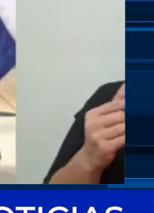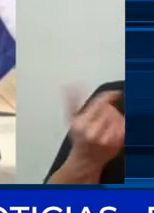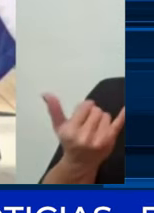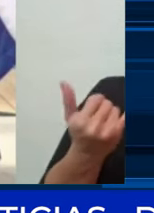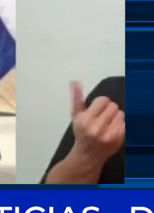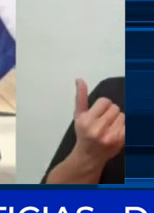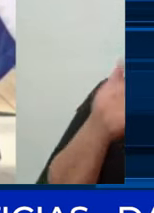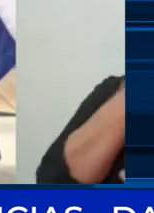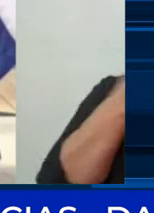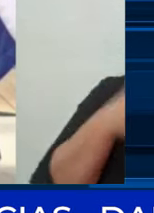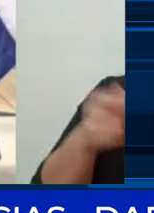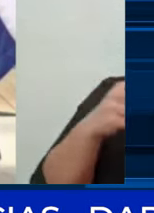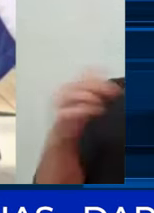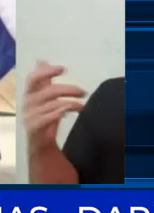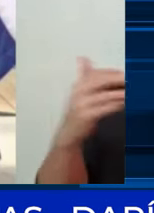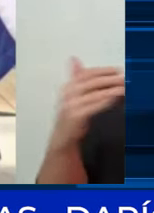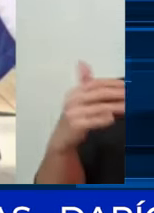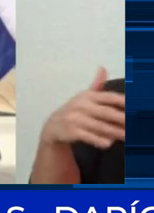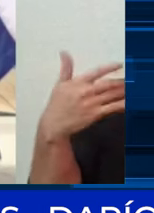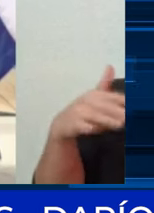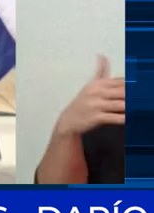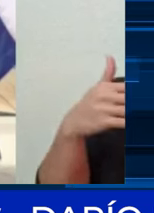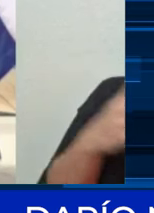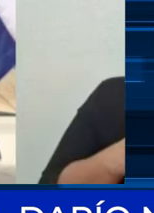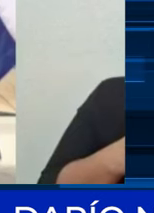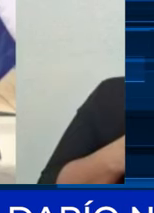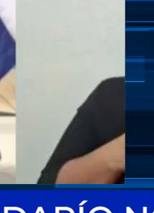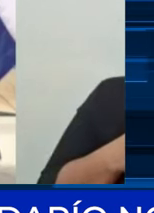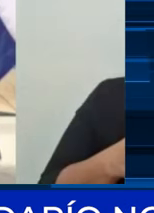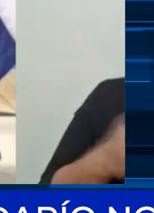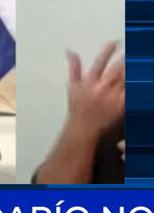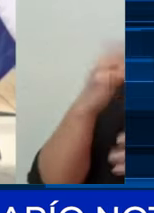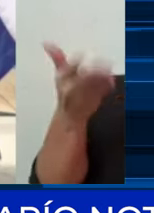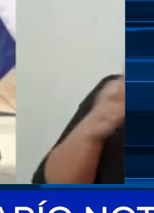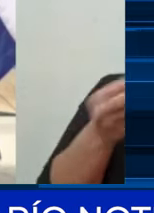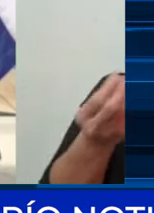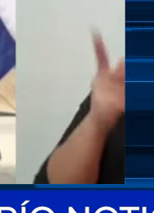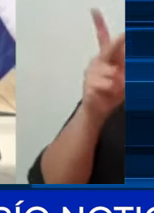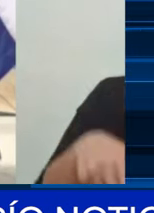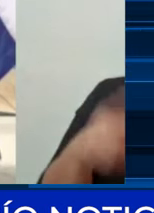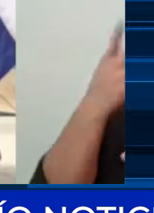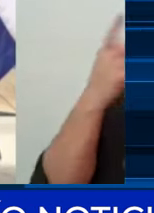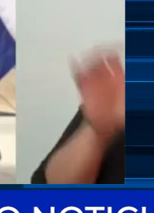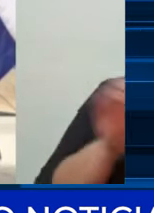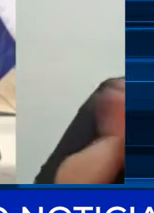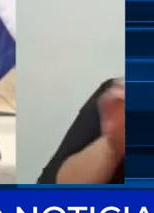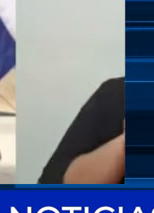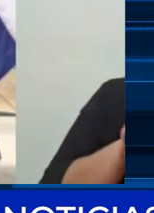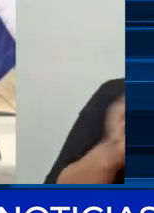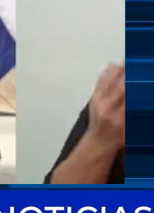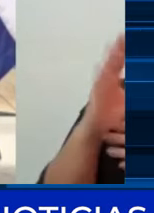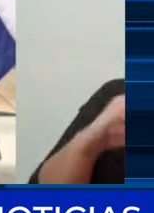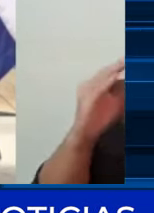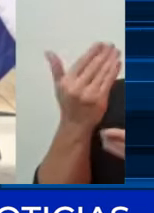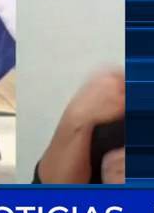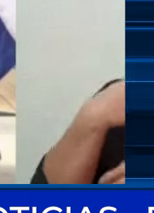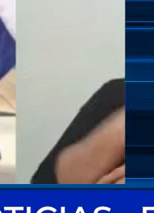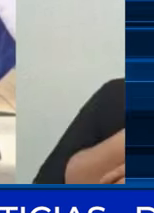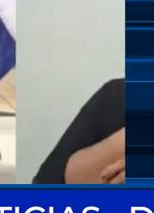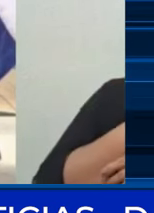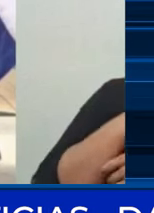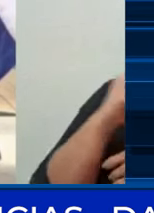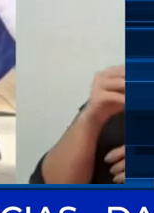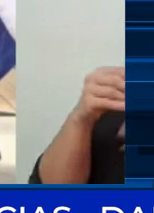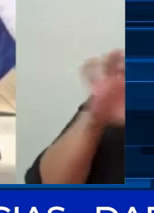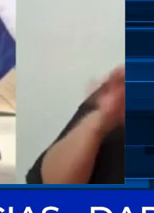ya ponen miguelitos y cadenas para impedirle a la policía llegar? Bueno, pero llegaron, gracias a Dios.